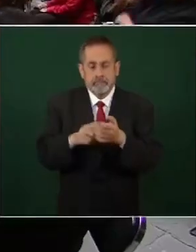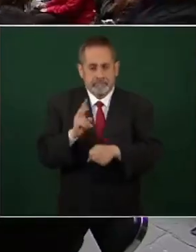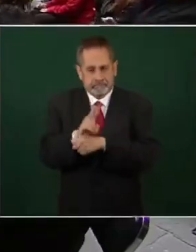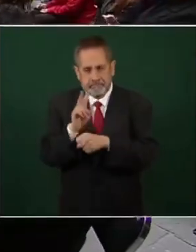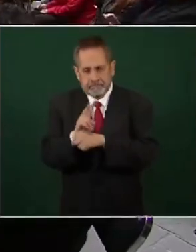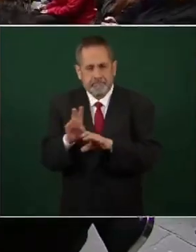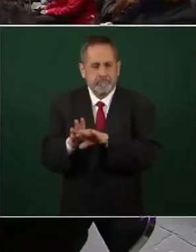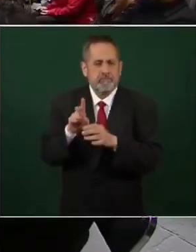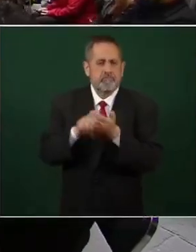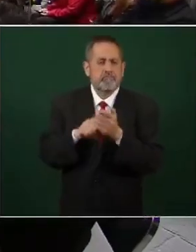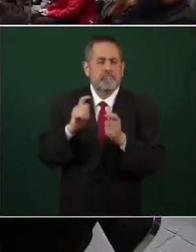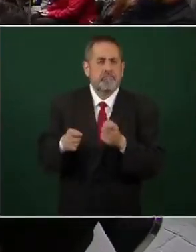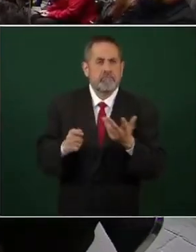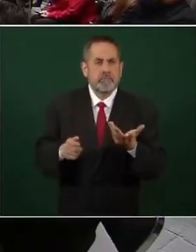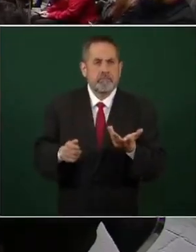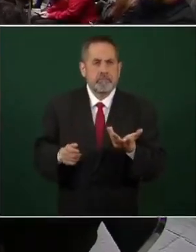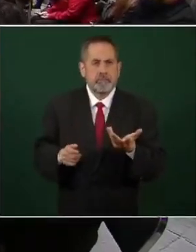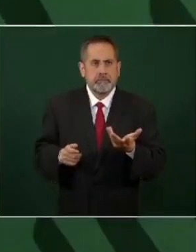vigilando